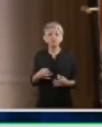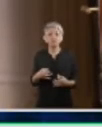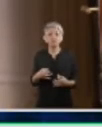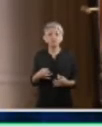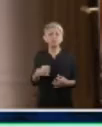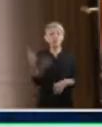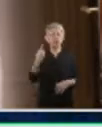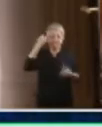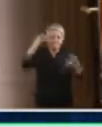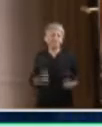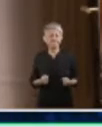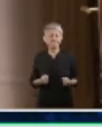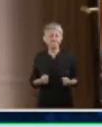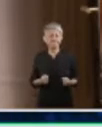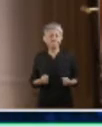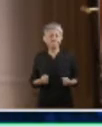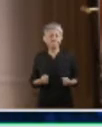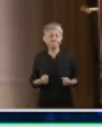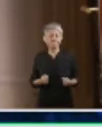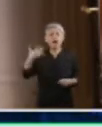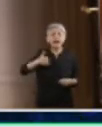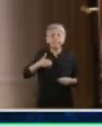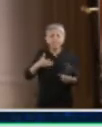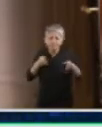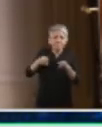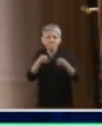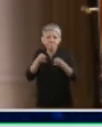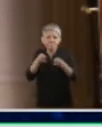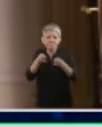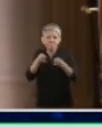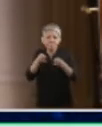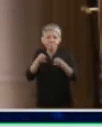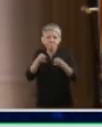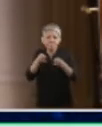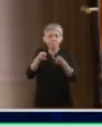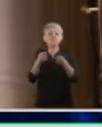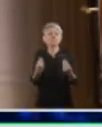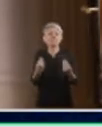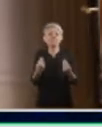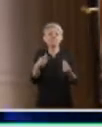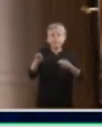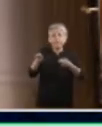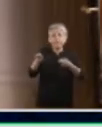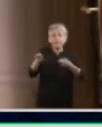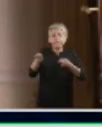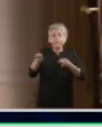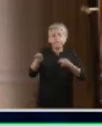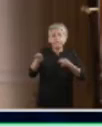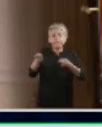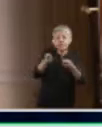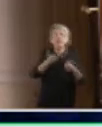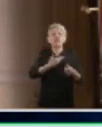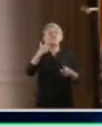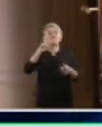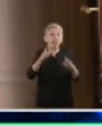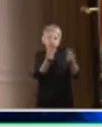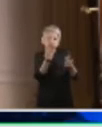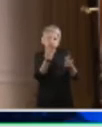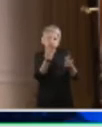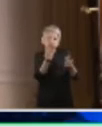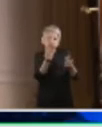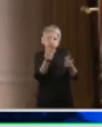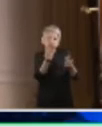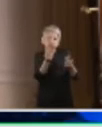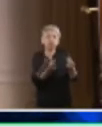Renovador y con el aval de la Liga de Gobernadores, que es muy, pero muy